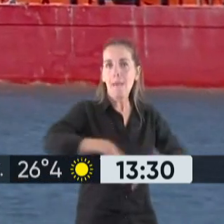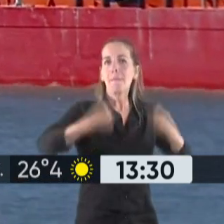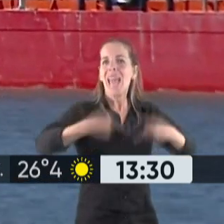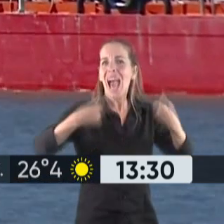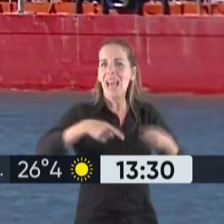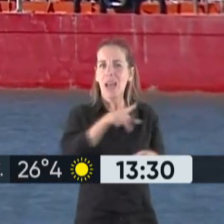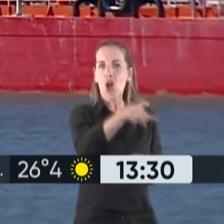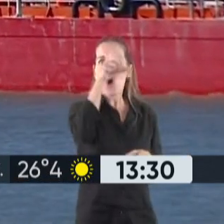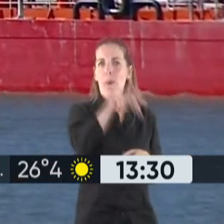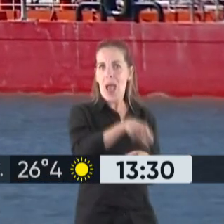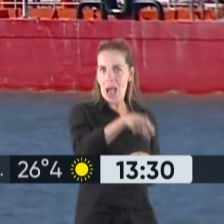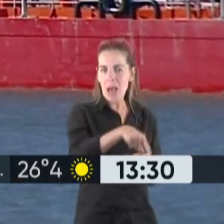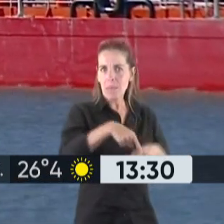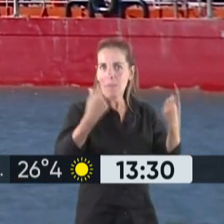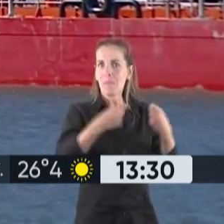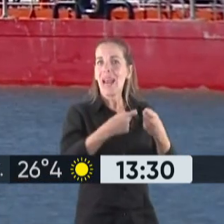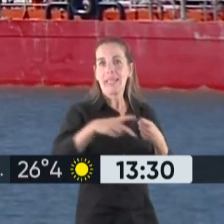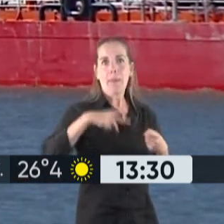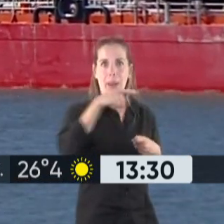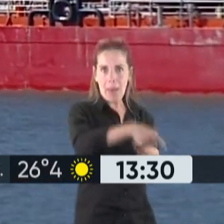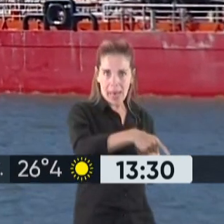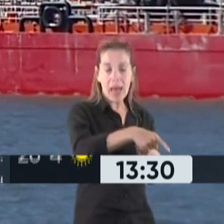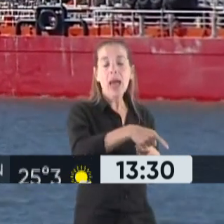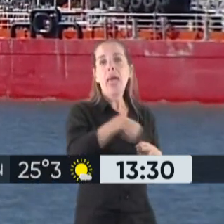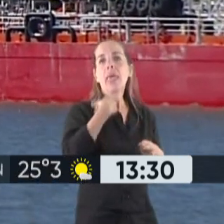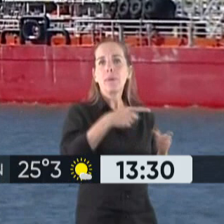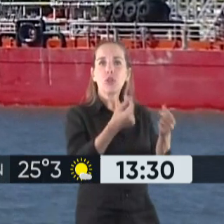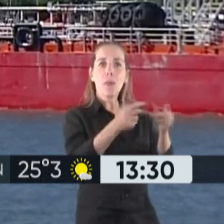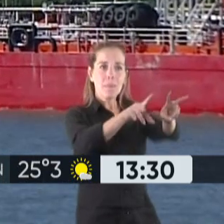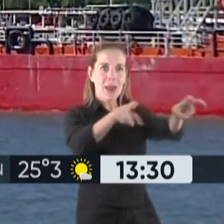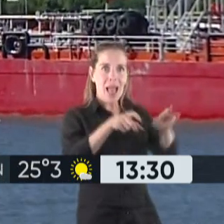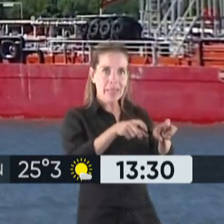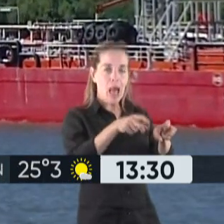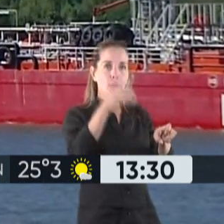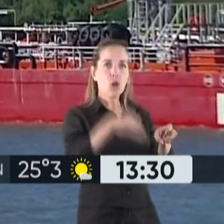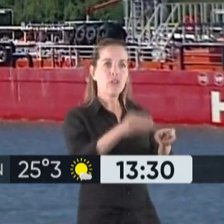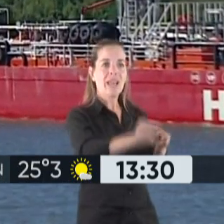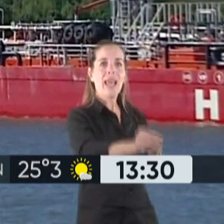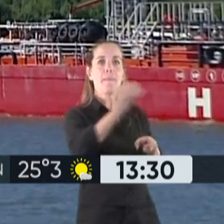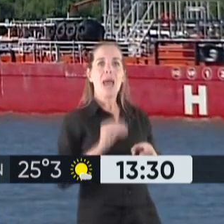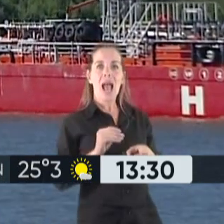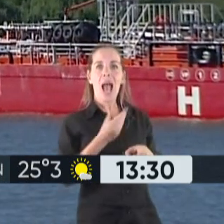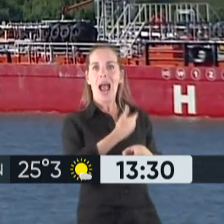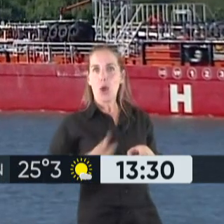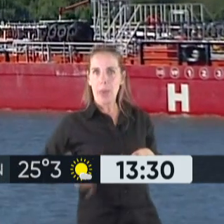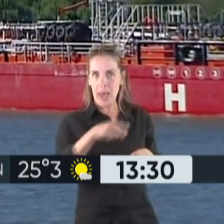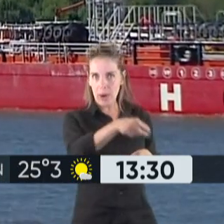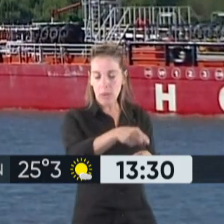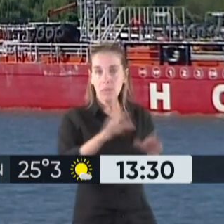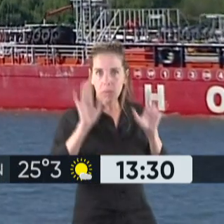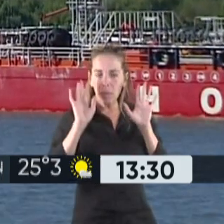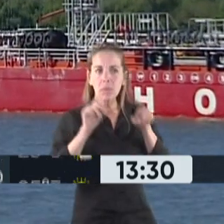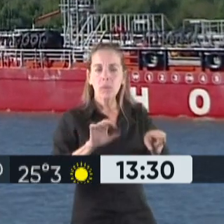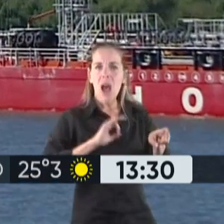concesionario, que nos pagaba un canon después de cobrar el peaje, que